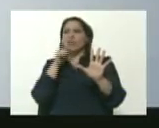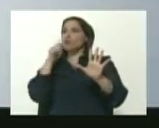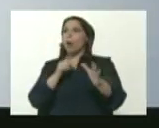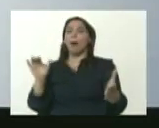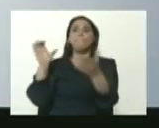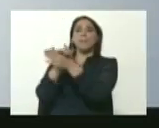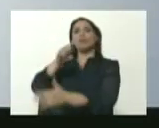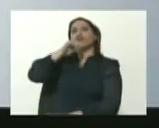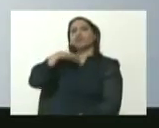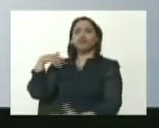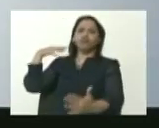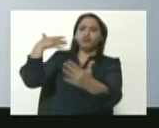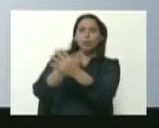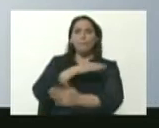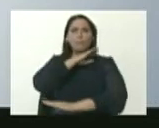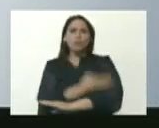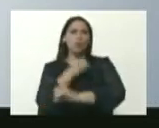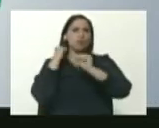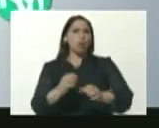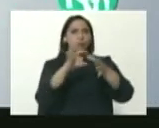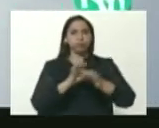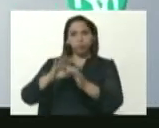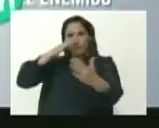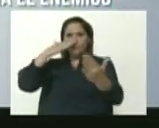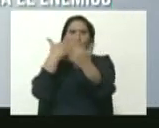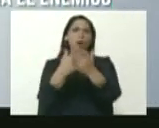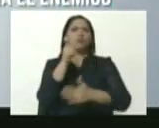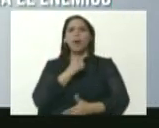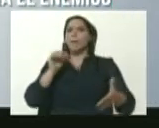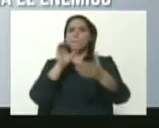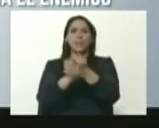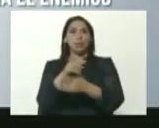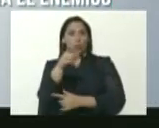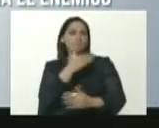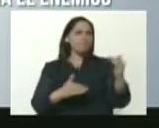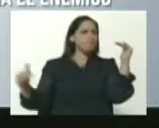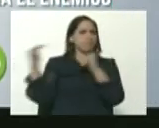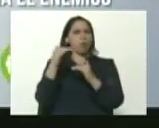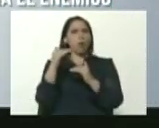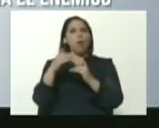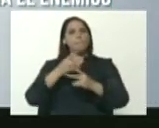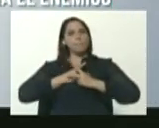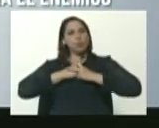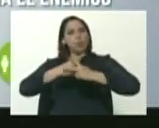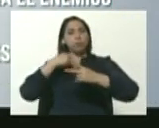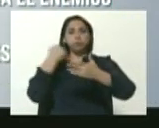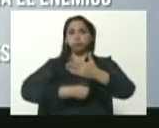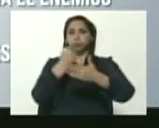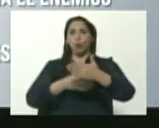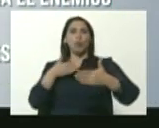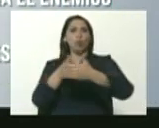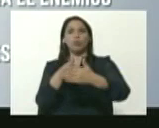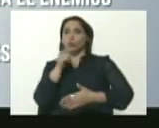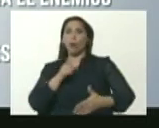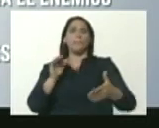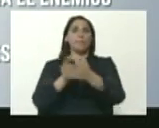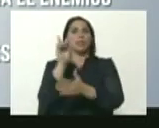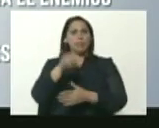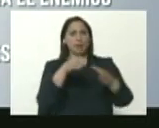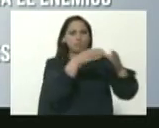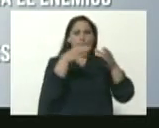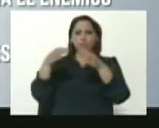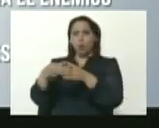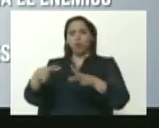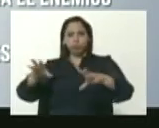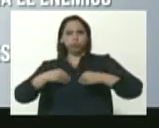histórico, fortalezca la unidad para enfrentar al enemigo, eleve al máximo su voluntad de lucha contra el enemigo y se organice y